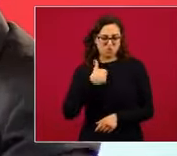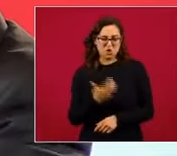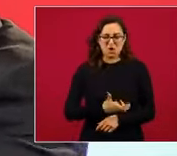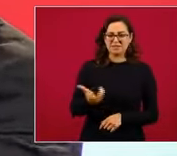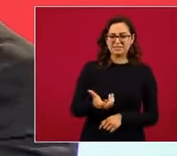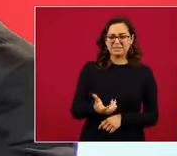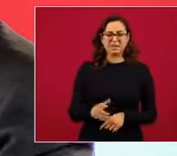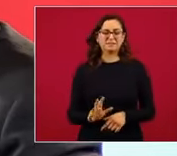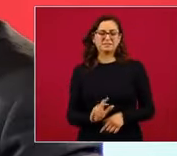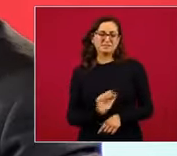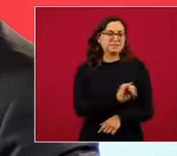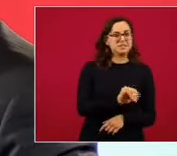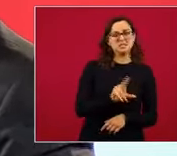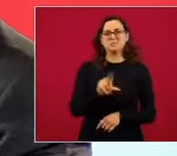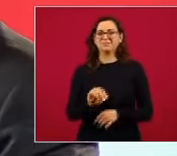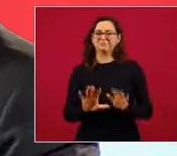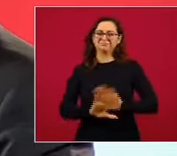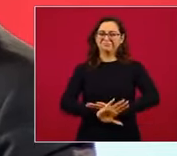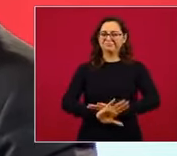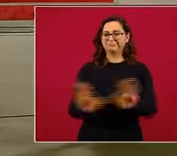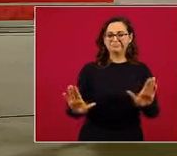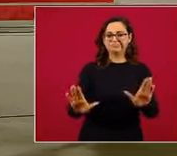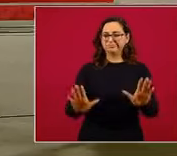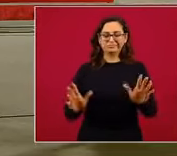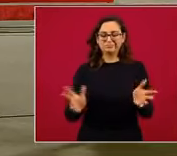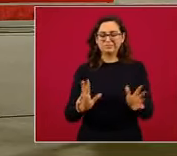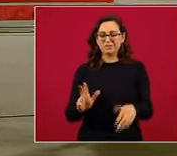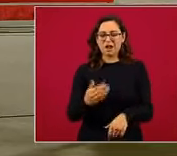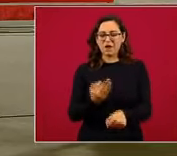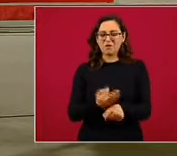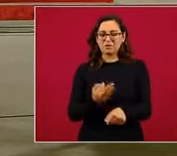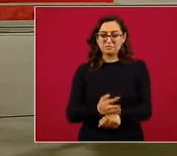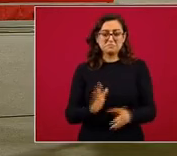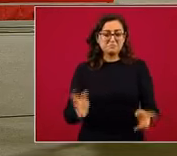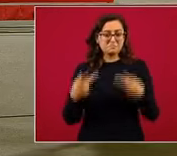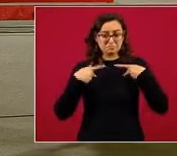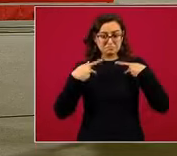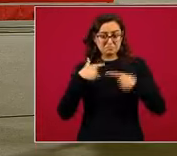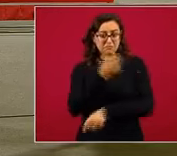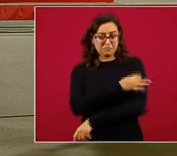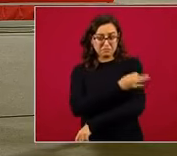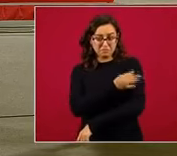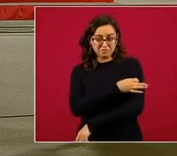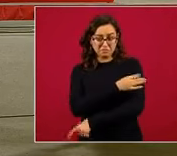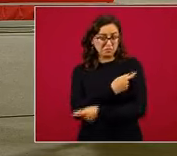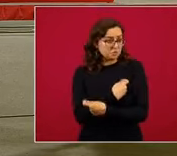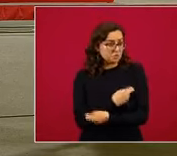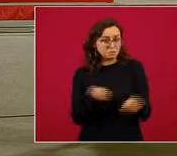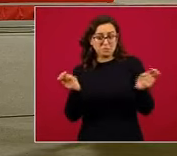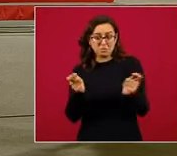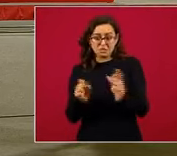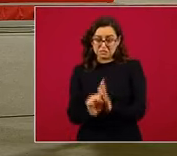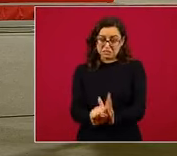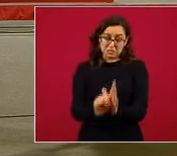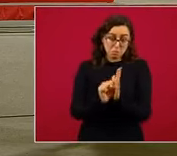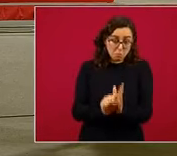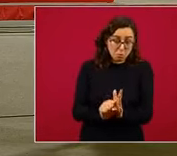una persona u otra. Quien quiera contribuir, quien quiera entregar vacunas en un sentido simbólico, supongo que no se refiere